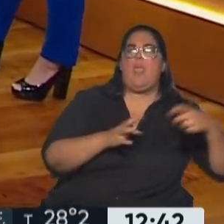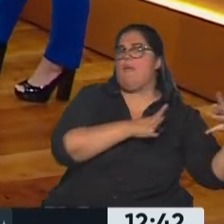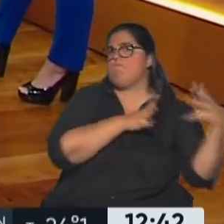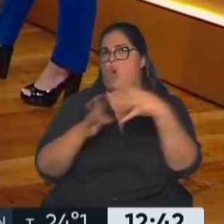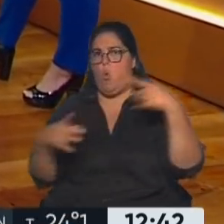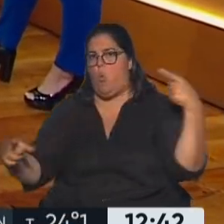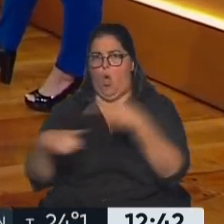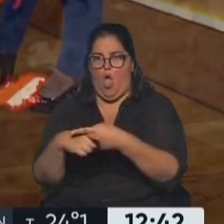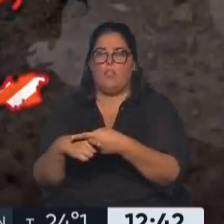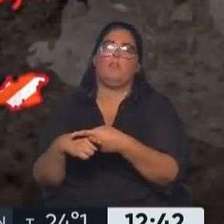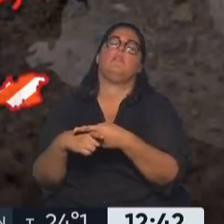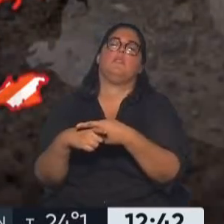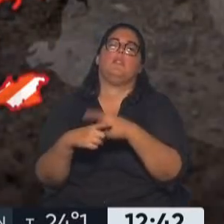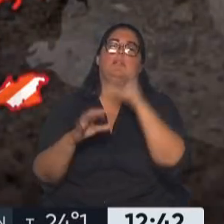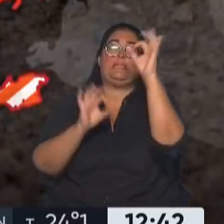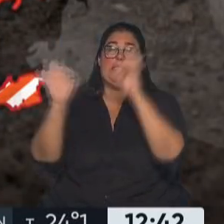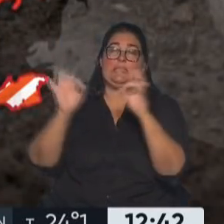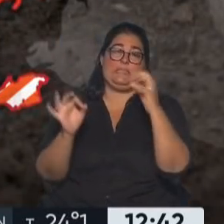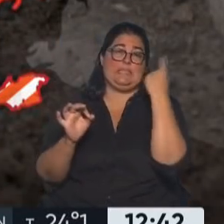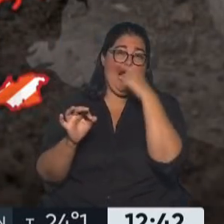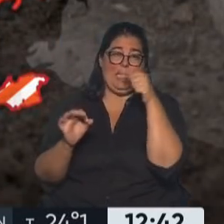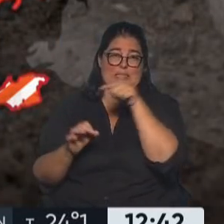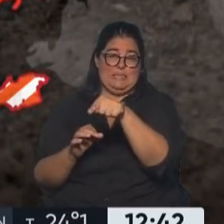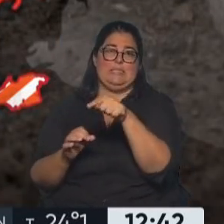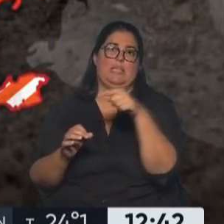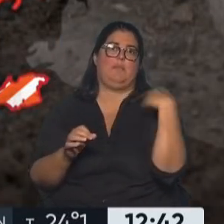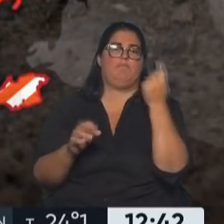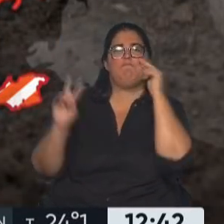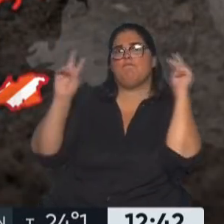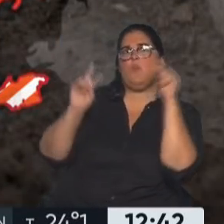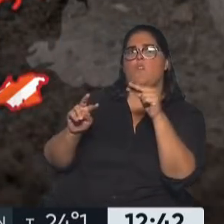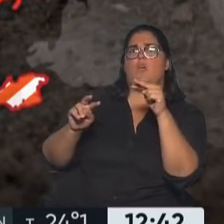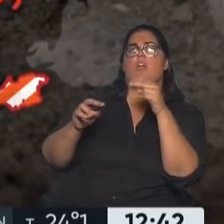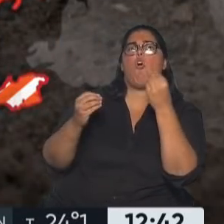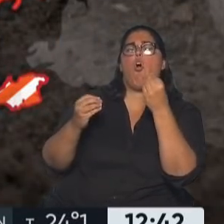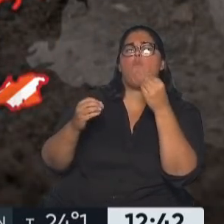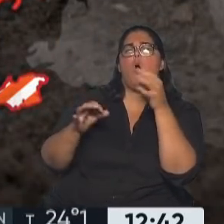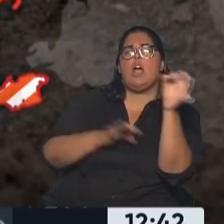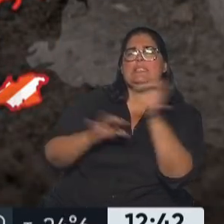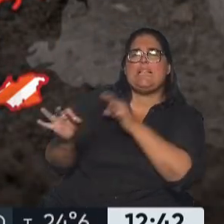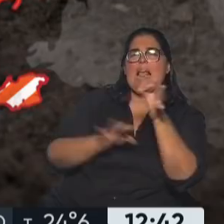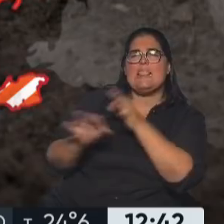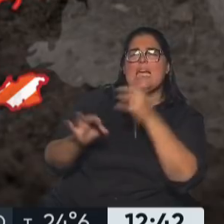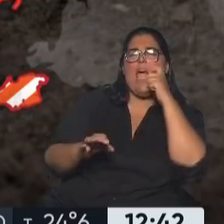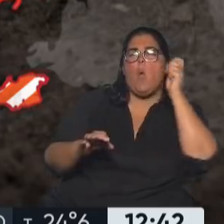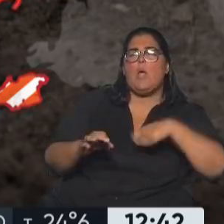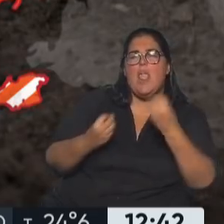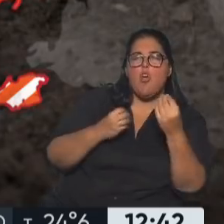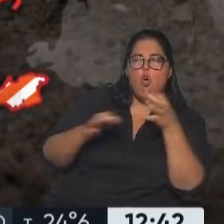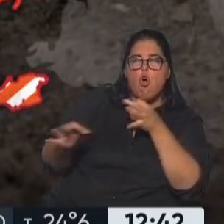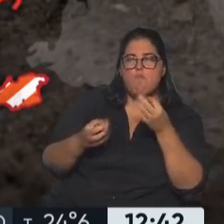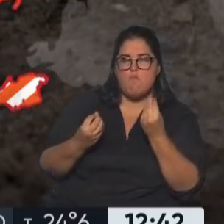en los círculos celestes para que tengamos justamente una visión de cómo se está moviendo la estrategia de Ucrania.